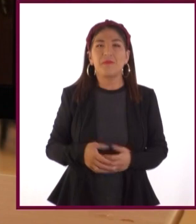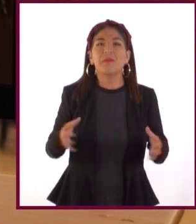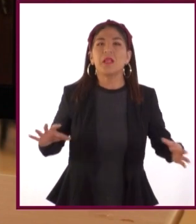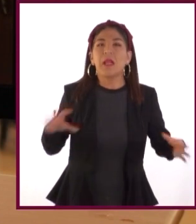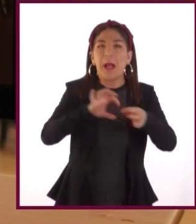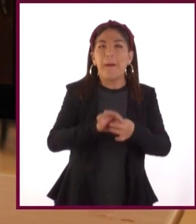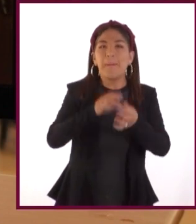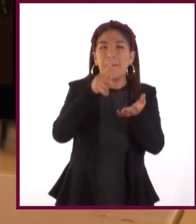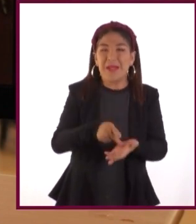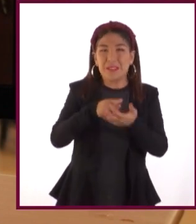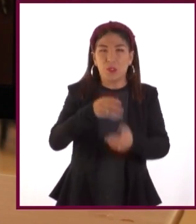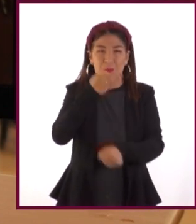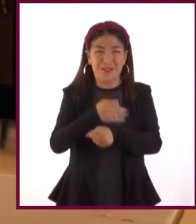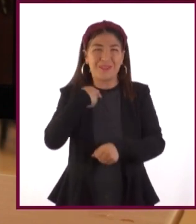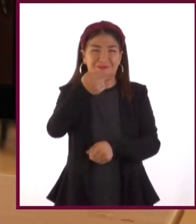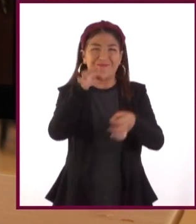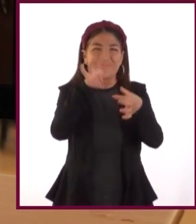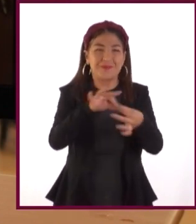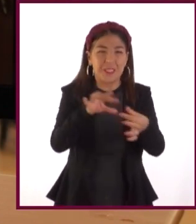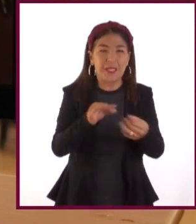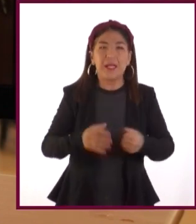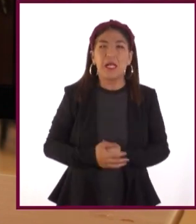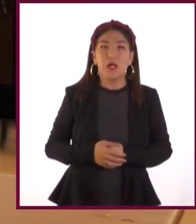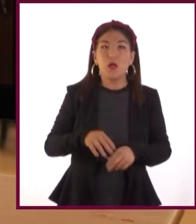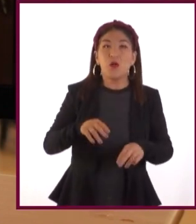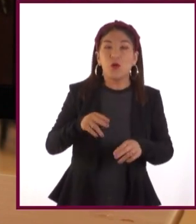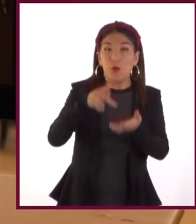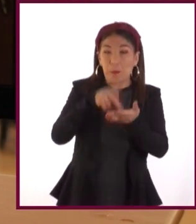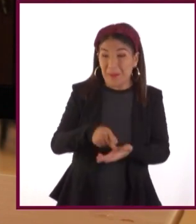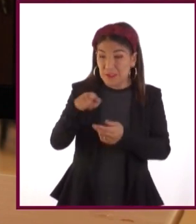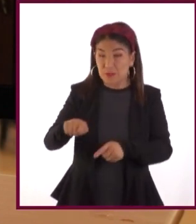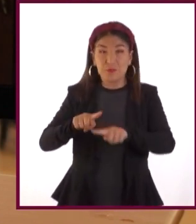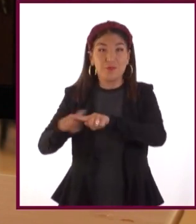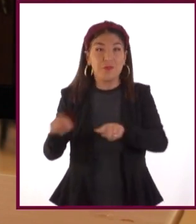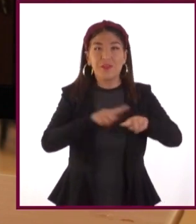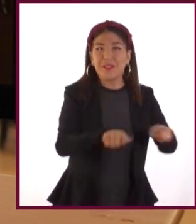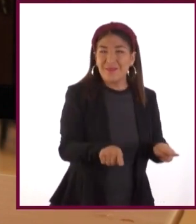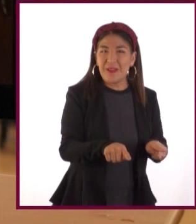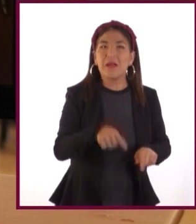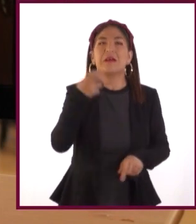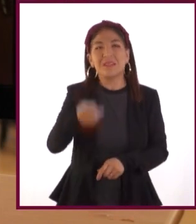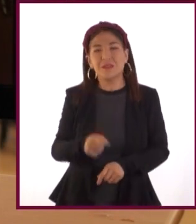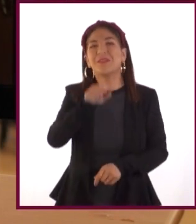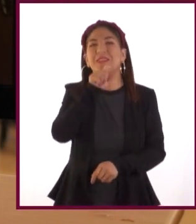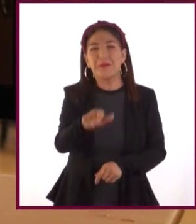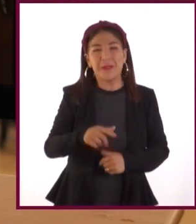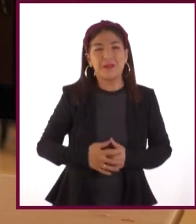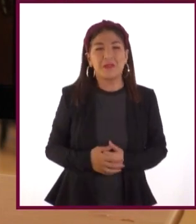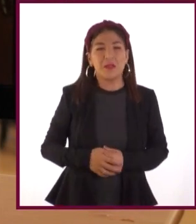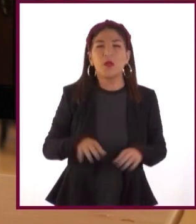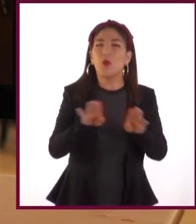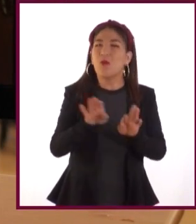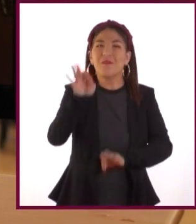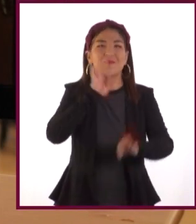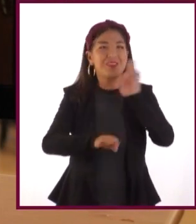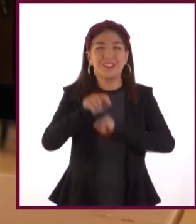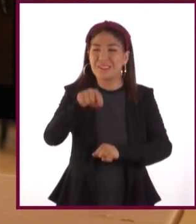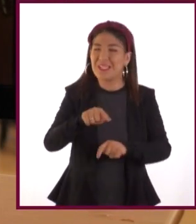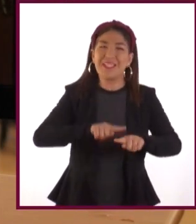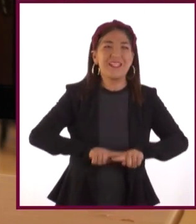uno cuantifica la cantidad de materia y otro es una cantidad de fuerza. Entonces, ya de ahí ya tenemos